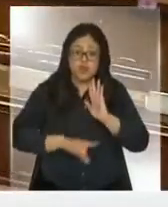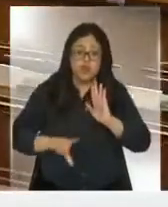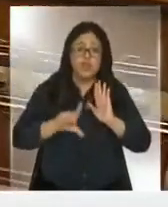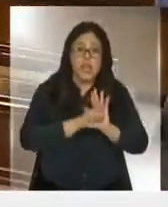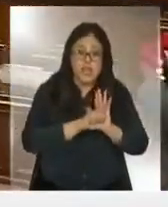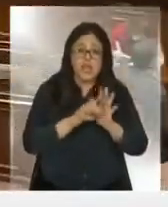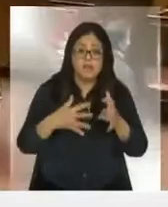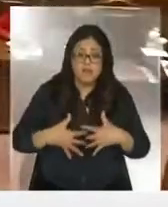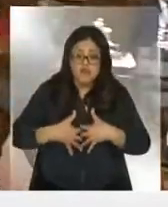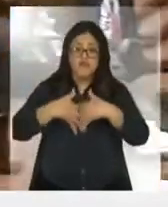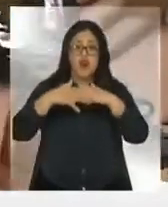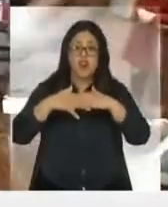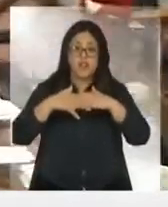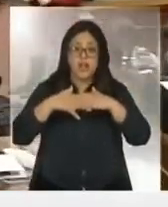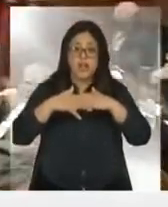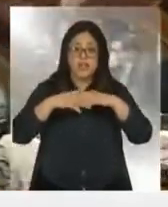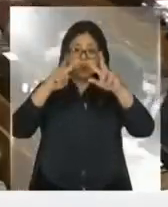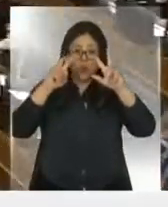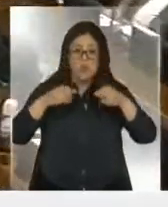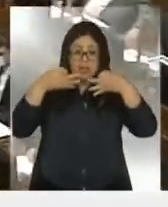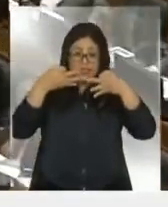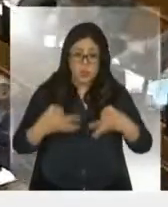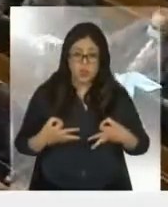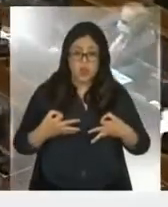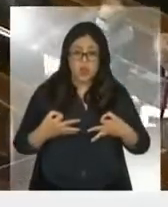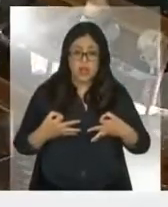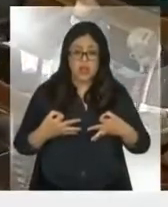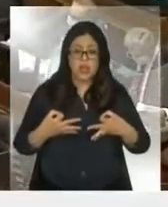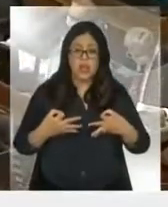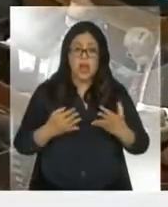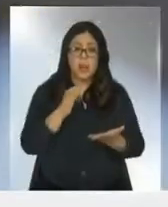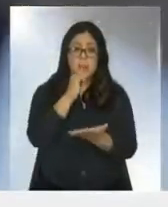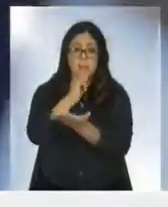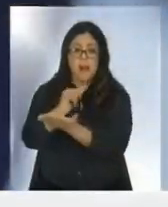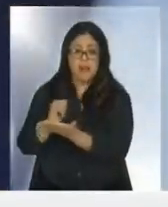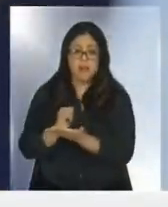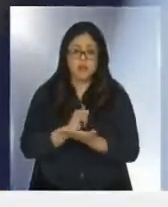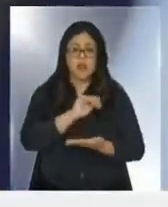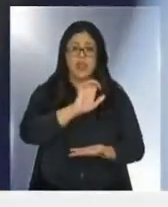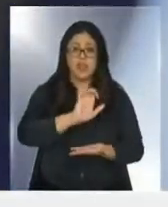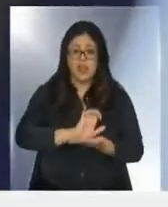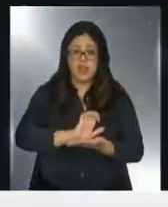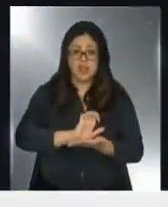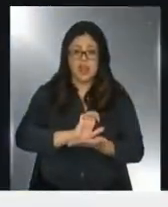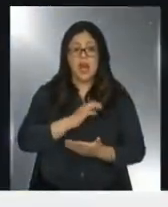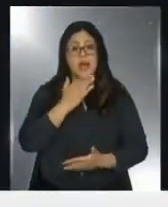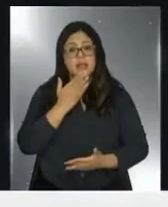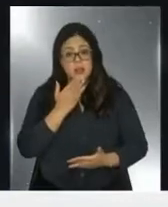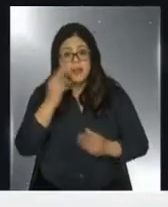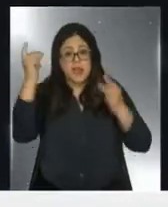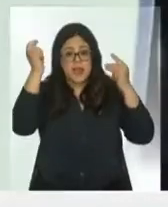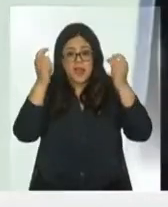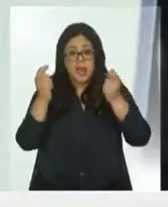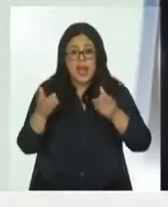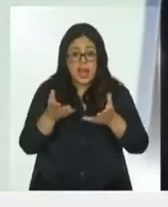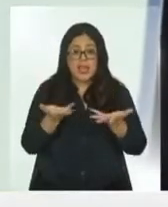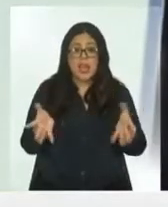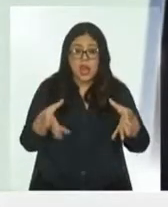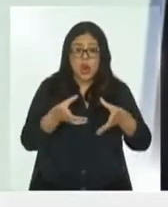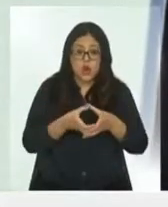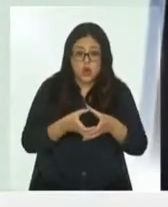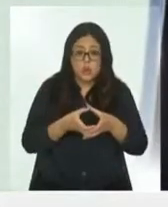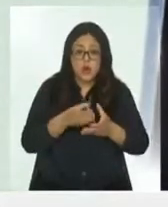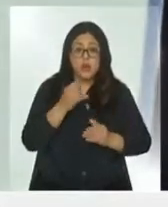potencia un marco de ciberseguridad para las instituciones del Estado. además de crear la Agencia de